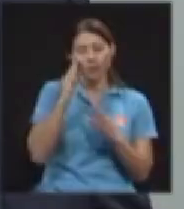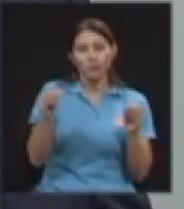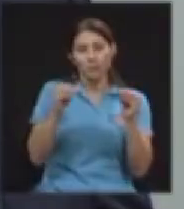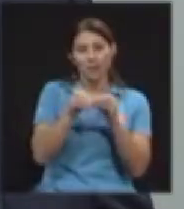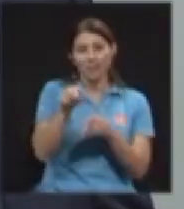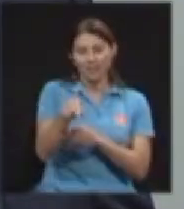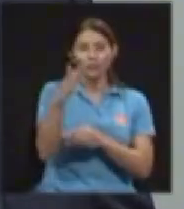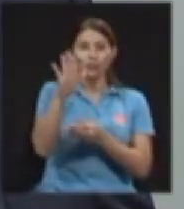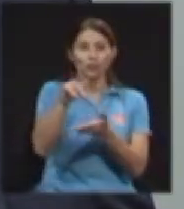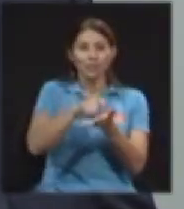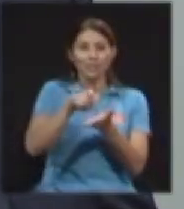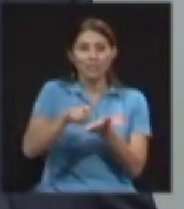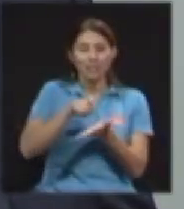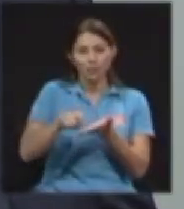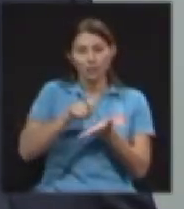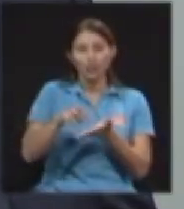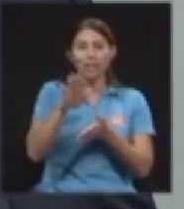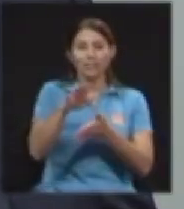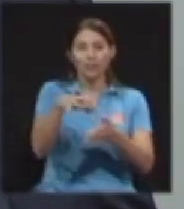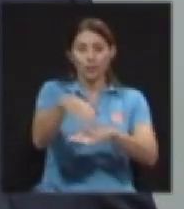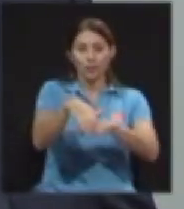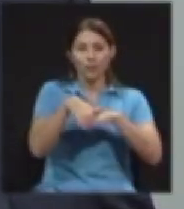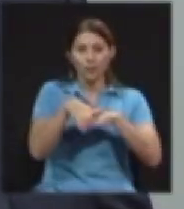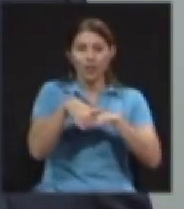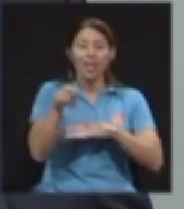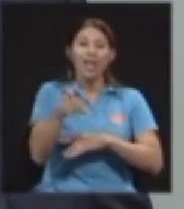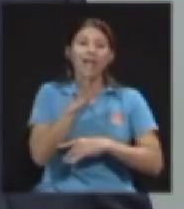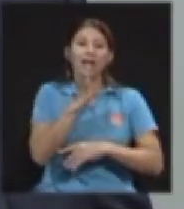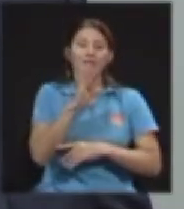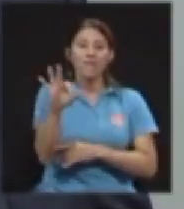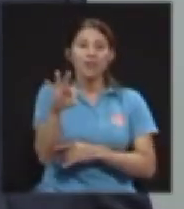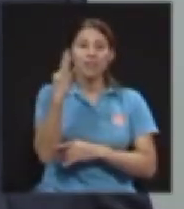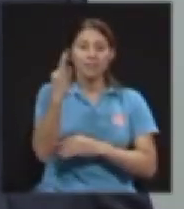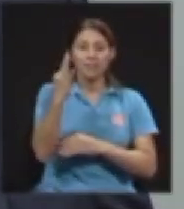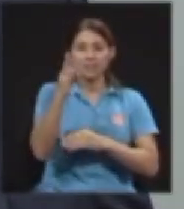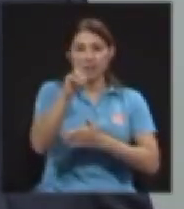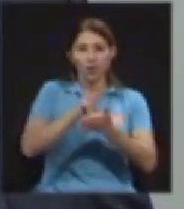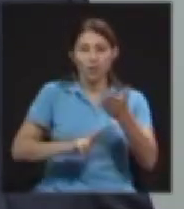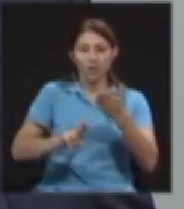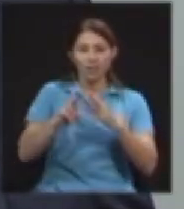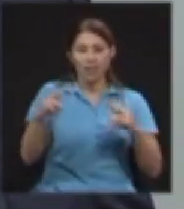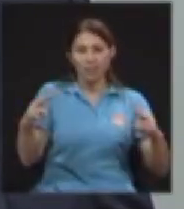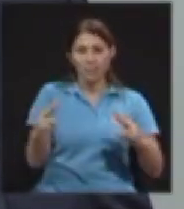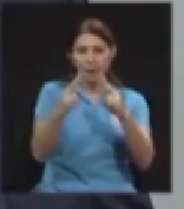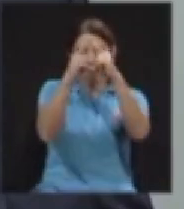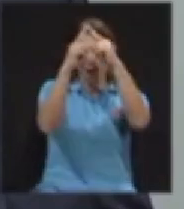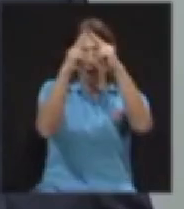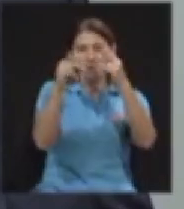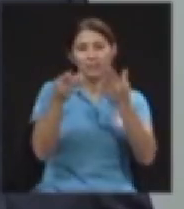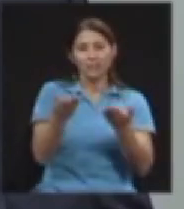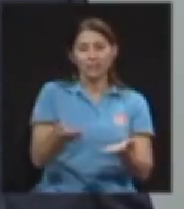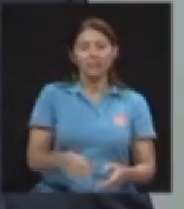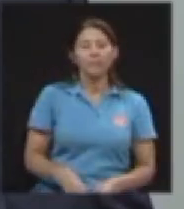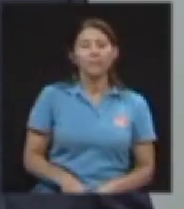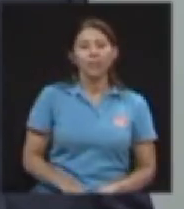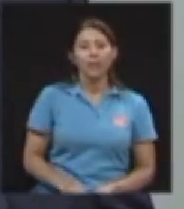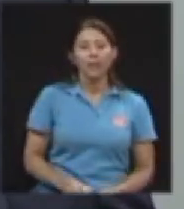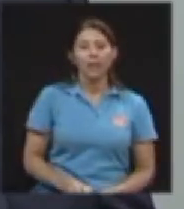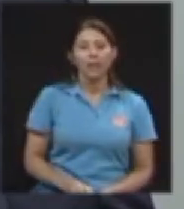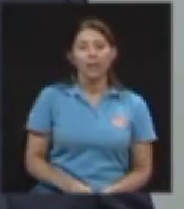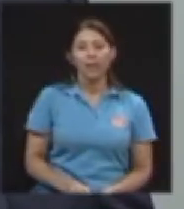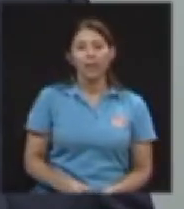es francés, de la Universidad de París, de Dauphine, en París. Pues